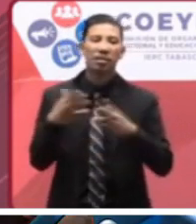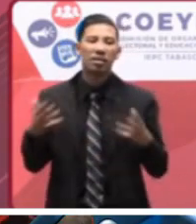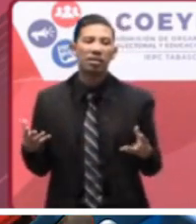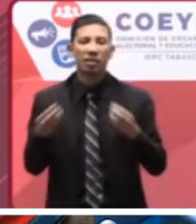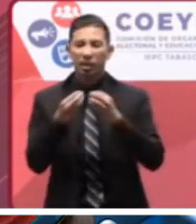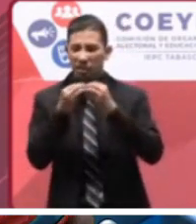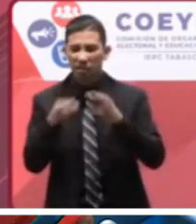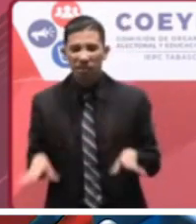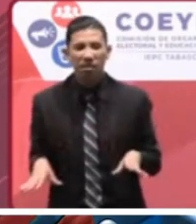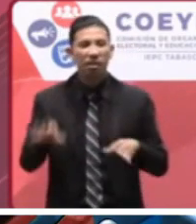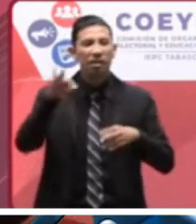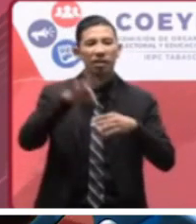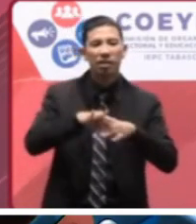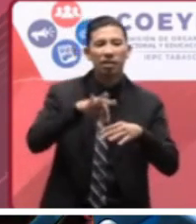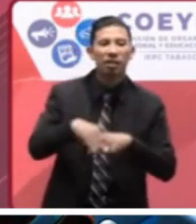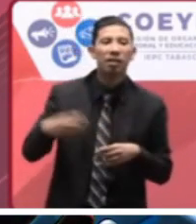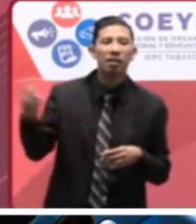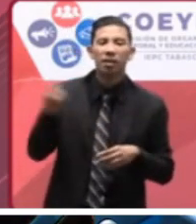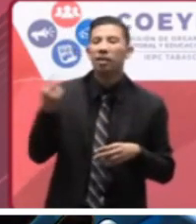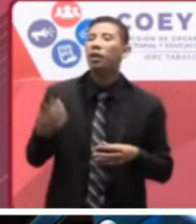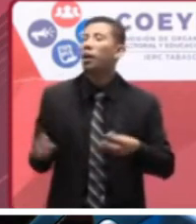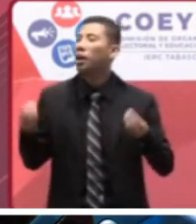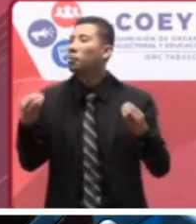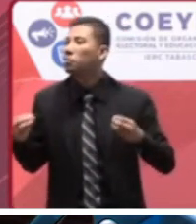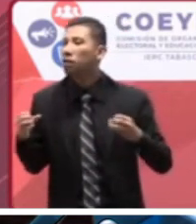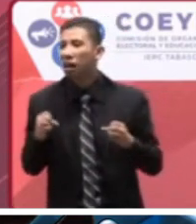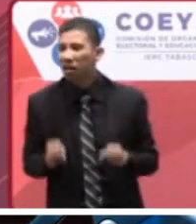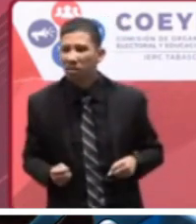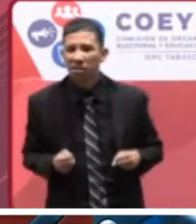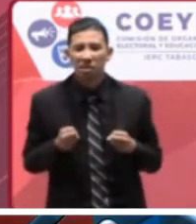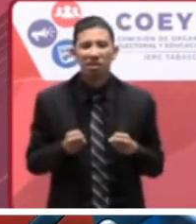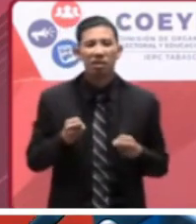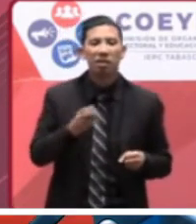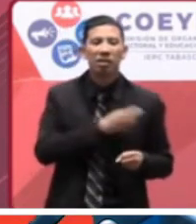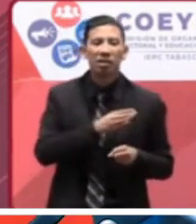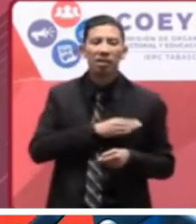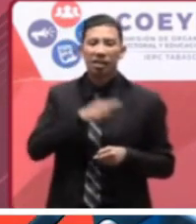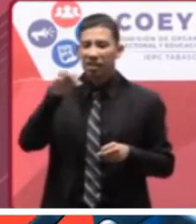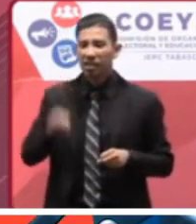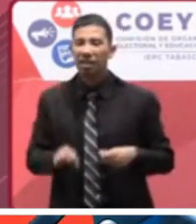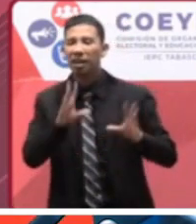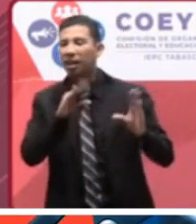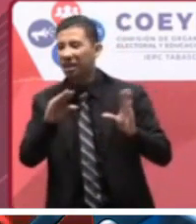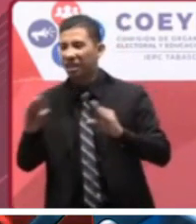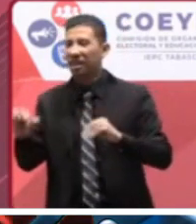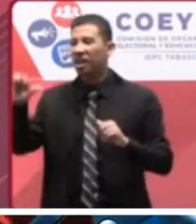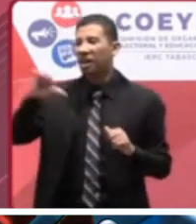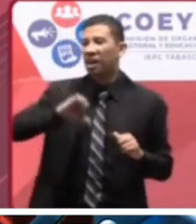las elecciones. Su lucha ha sido pacífica y eso estamos enseñando hoy a